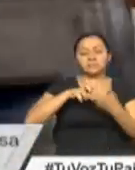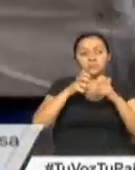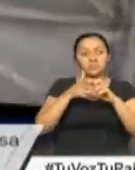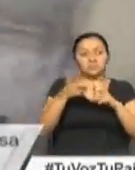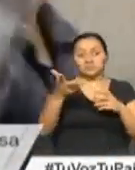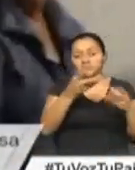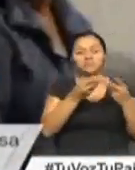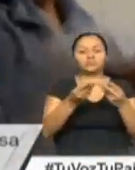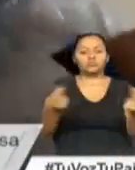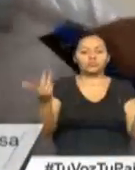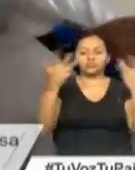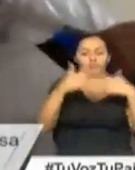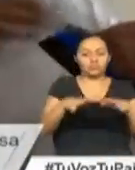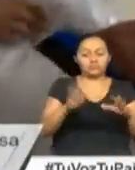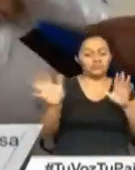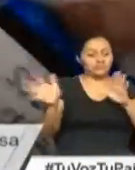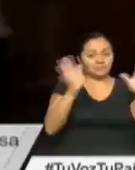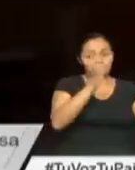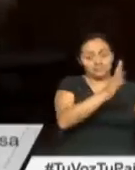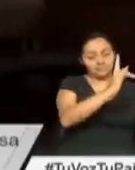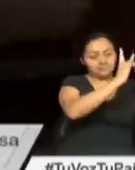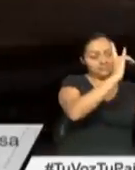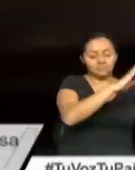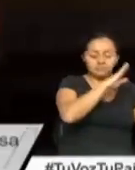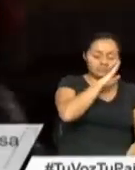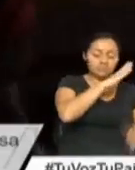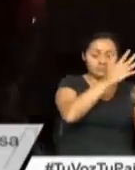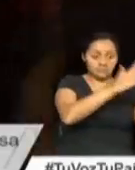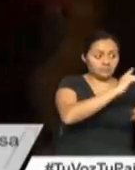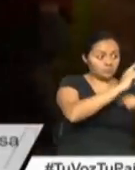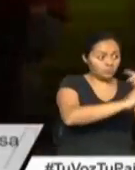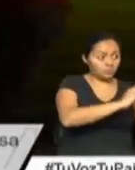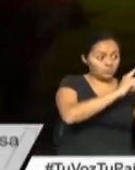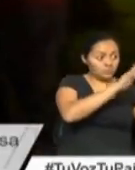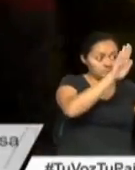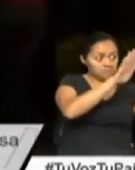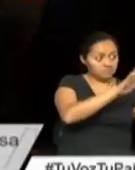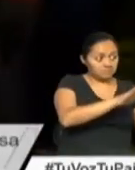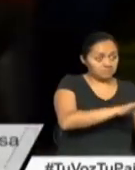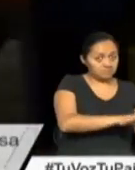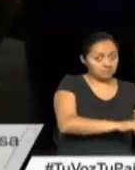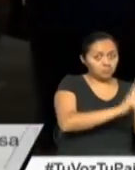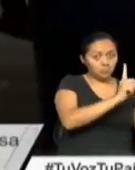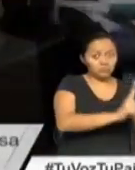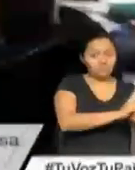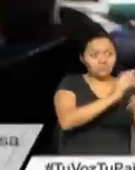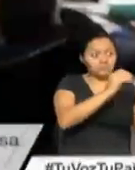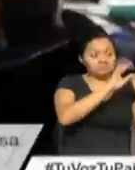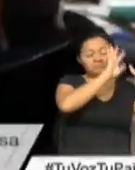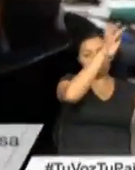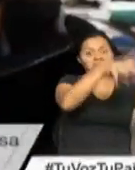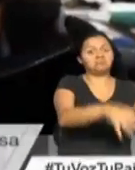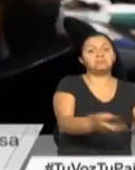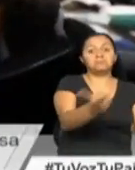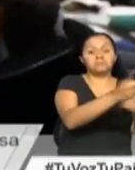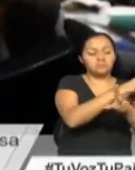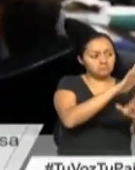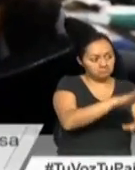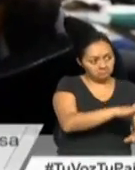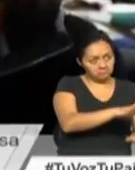comprometidos. Cuando se ordenó la evacuación, se les dijo a los residentes que la represa podía colapsar en una hora.